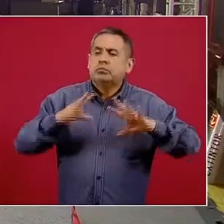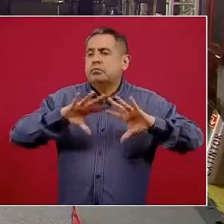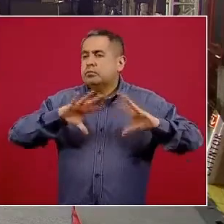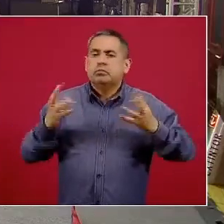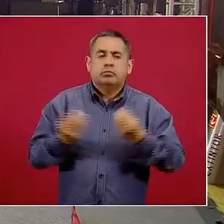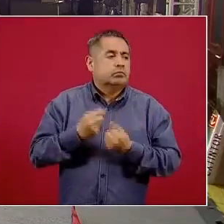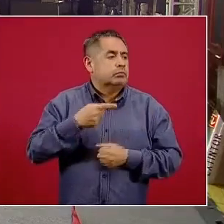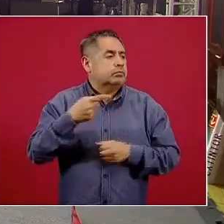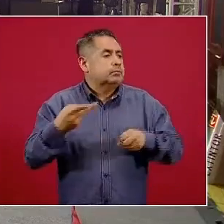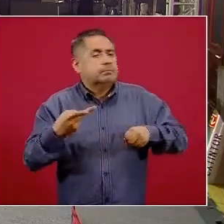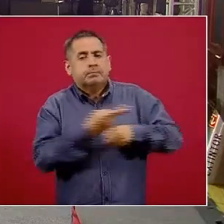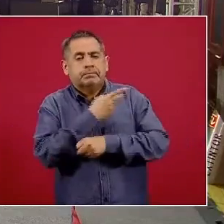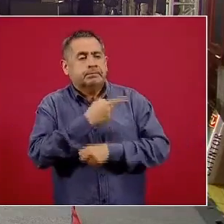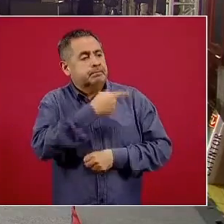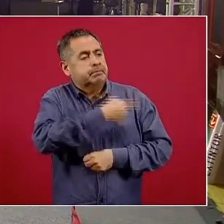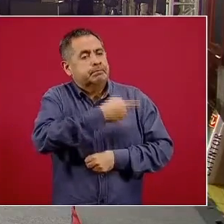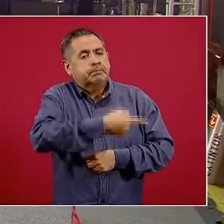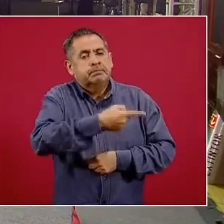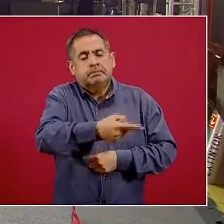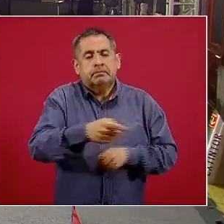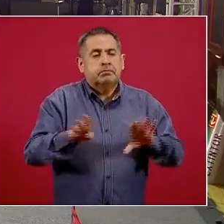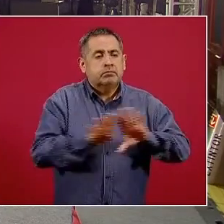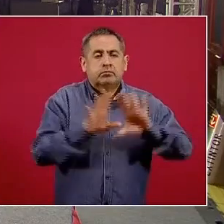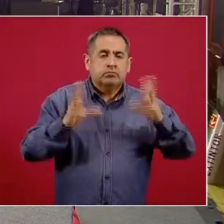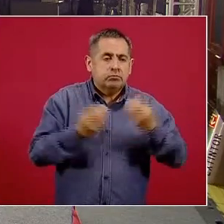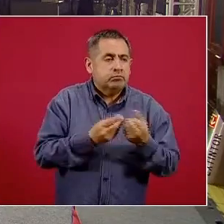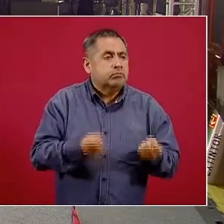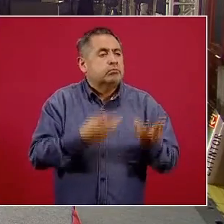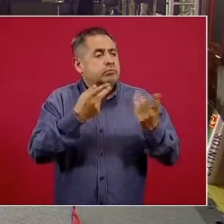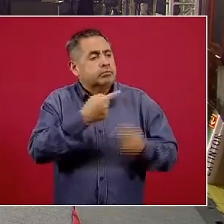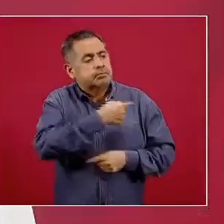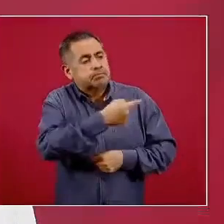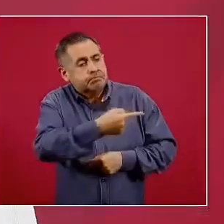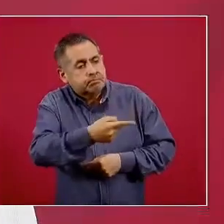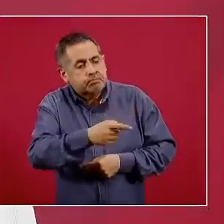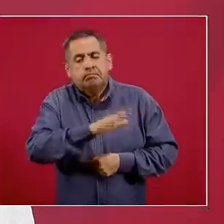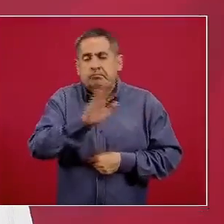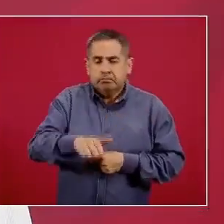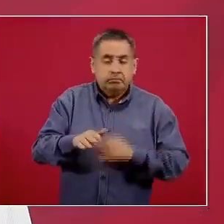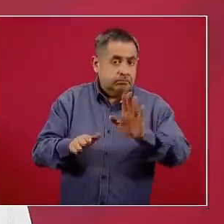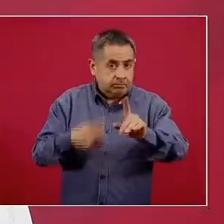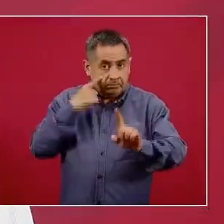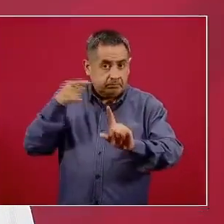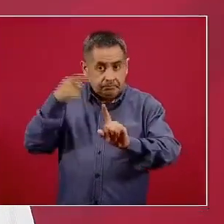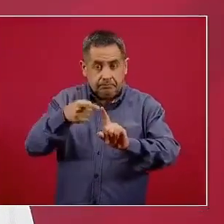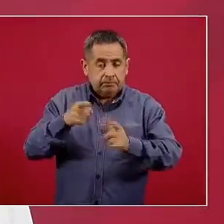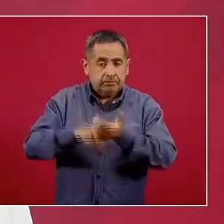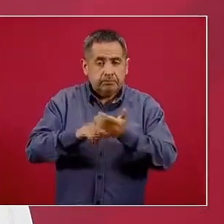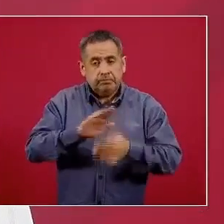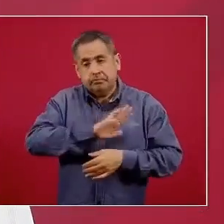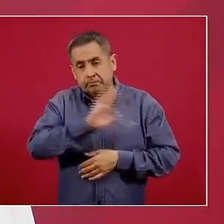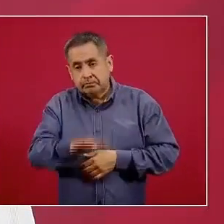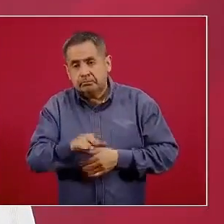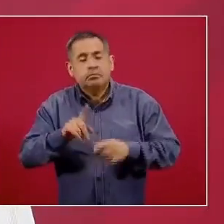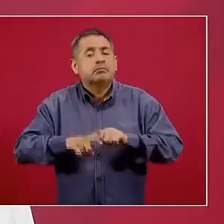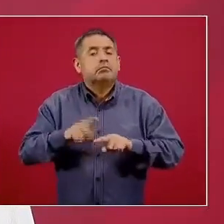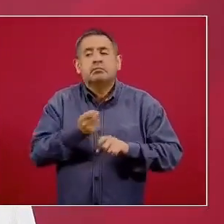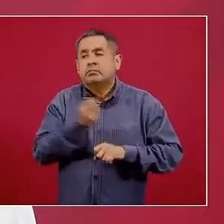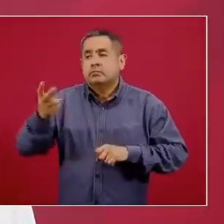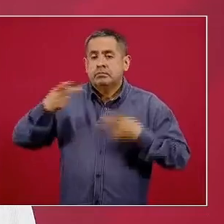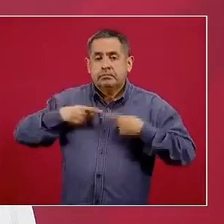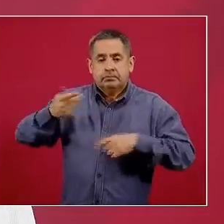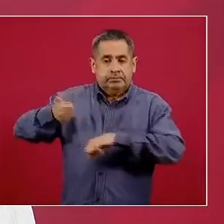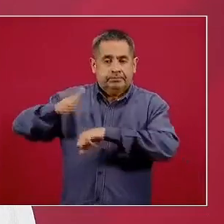ciertos desenlaces de salud, incluida la mortalidad. En particular, la mortalidad es una responsabilidad que en